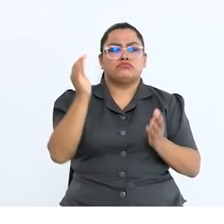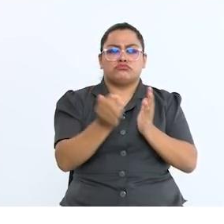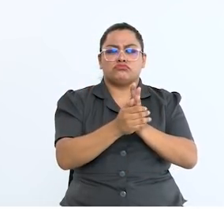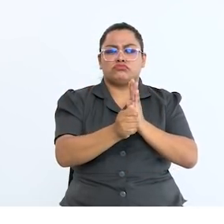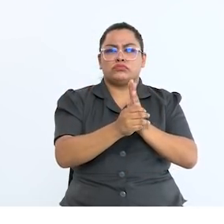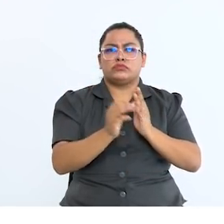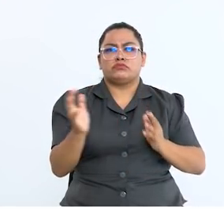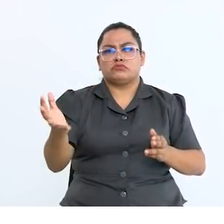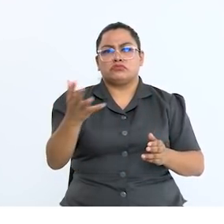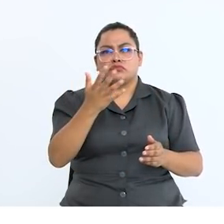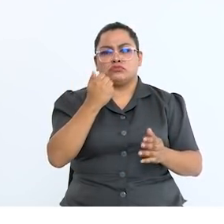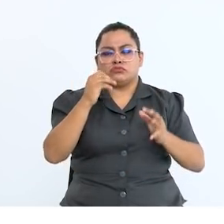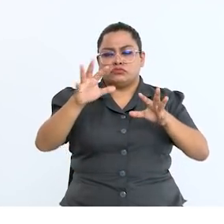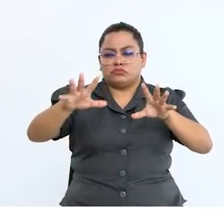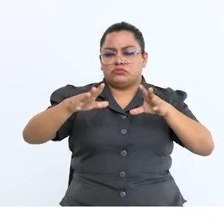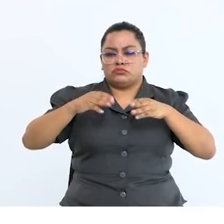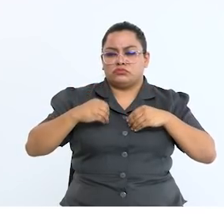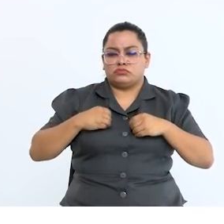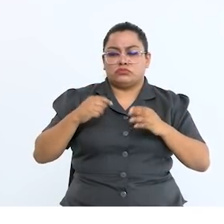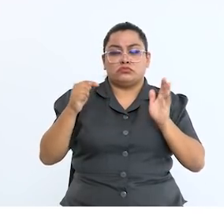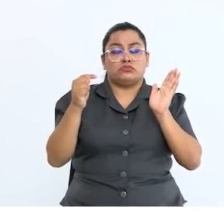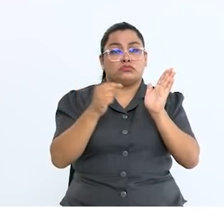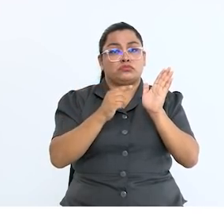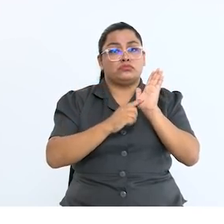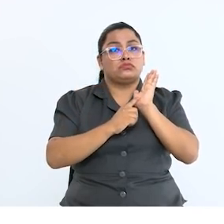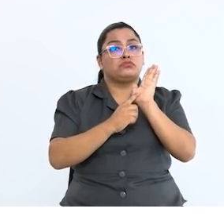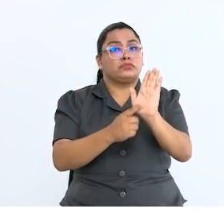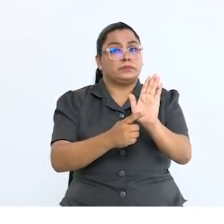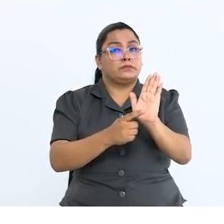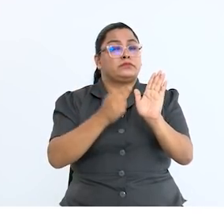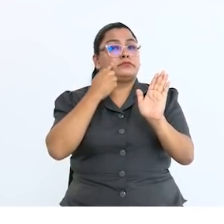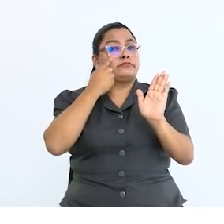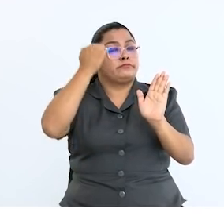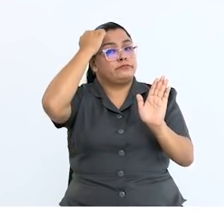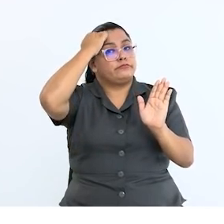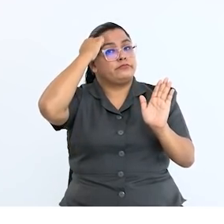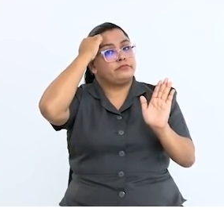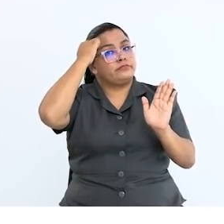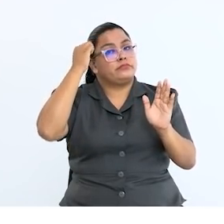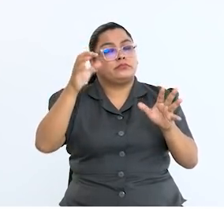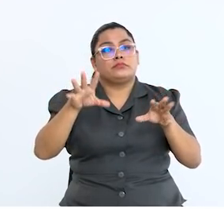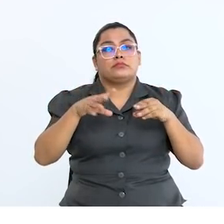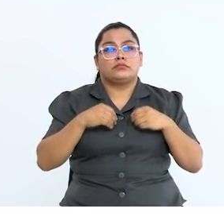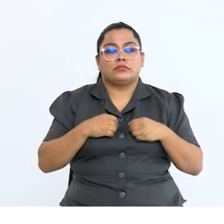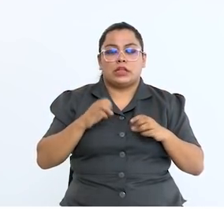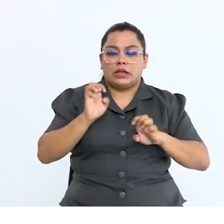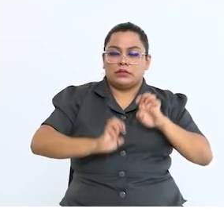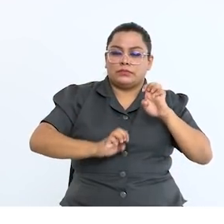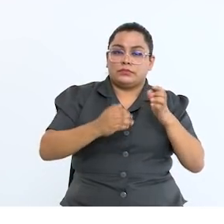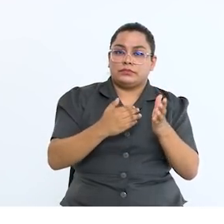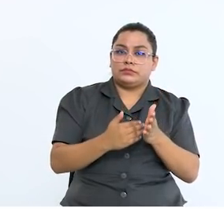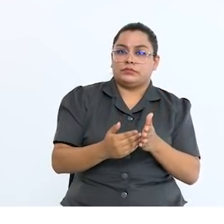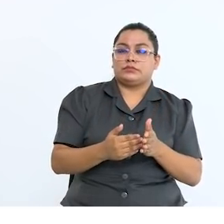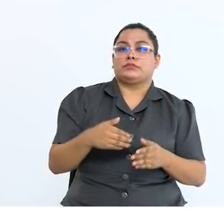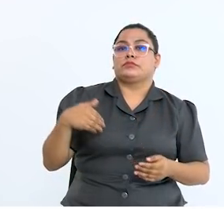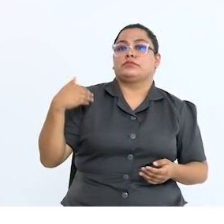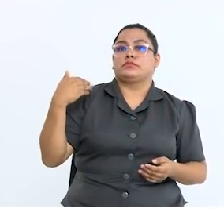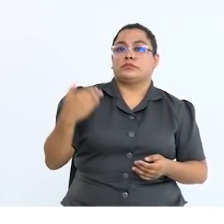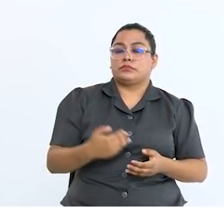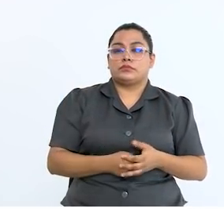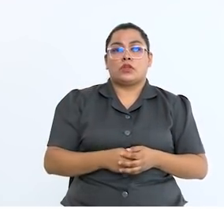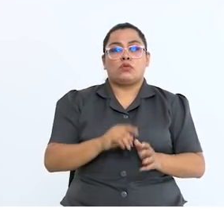logrado las competencias, se debe obtener evidencias de los aprendizajes adquiridos. La evaluación debe ser al inicio del